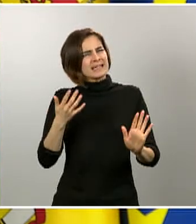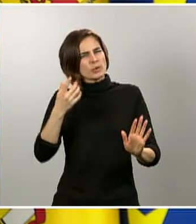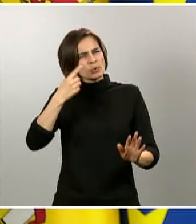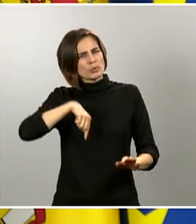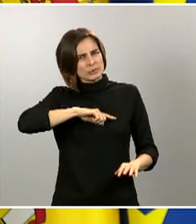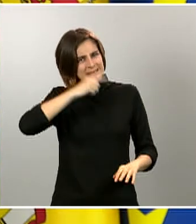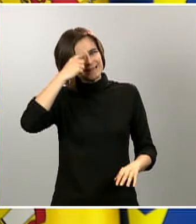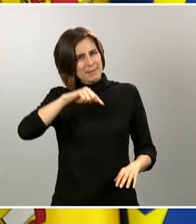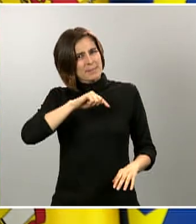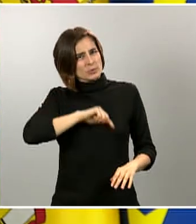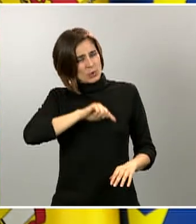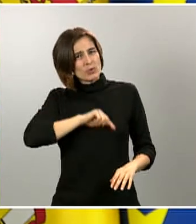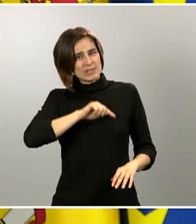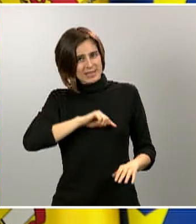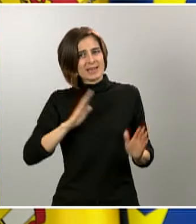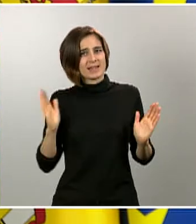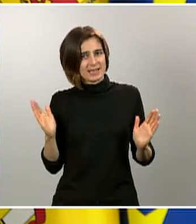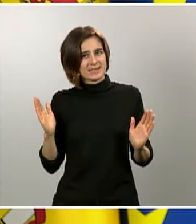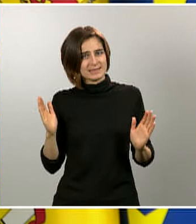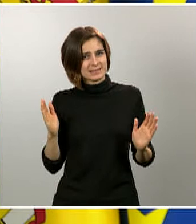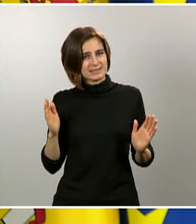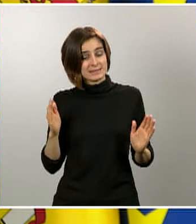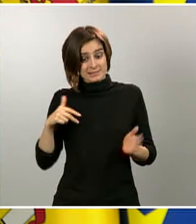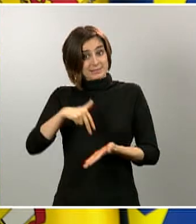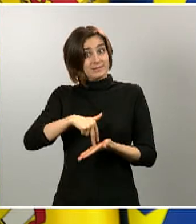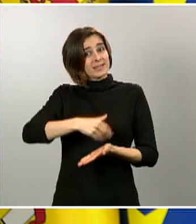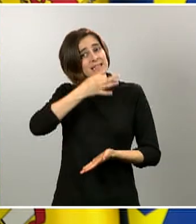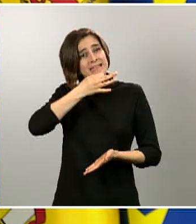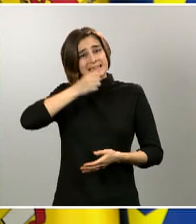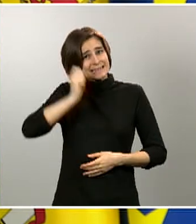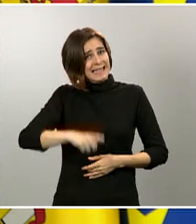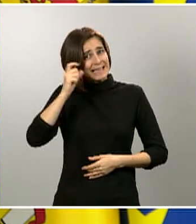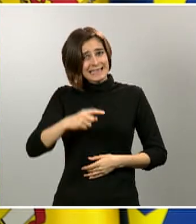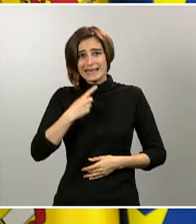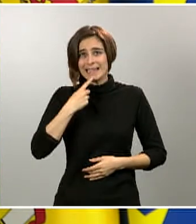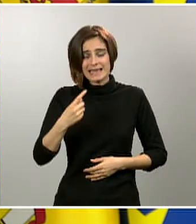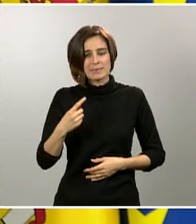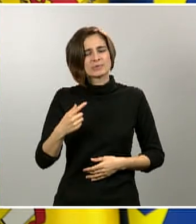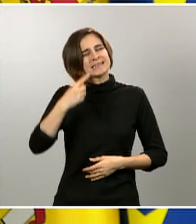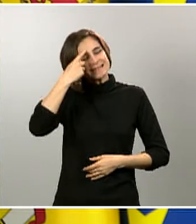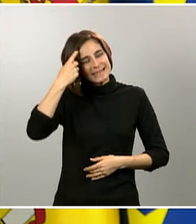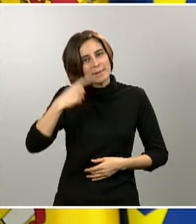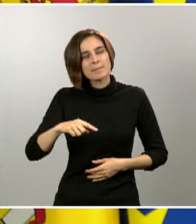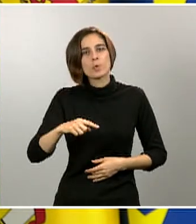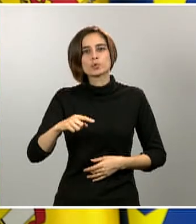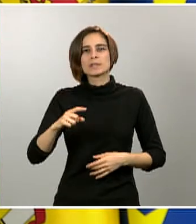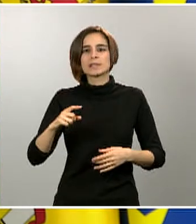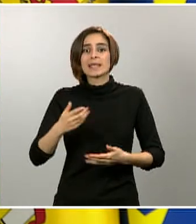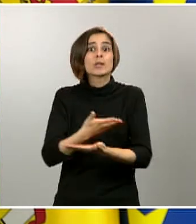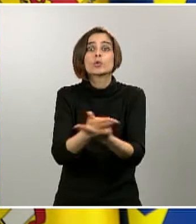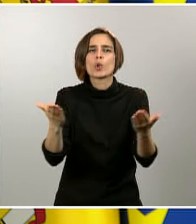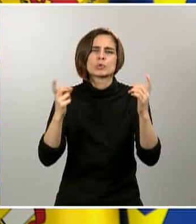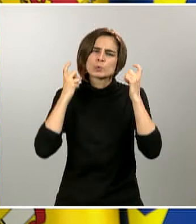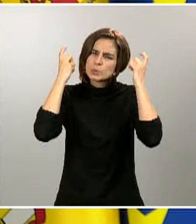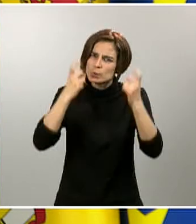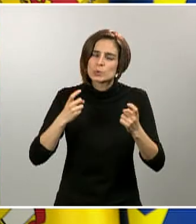de manifiesto en cada comparecencia, del enorme esfuerzo que eso significa para la ciudadanía y además reconociendo